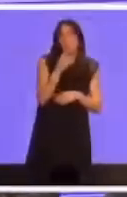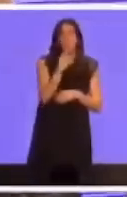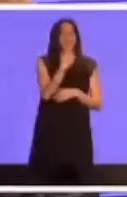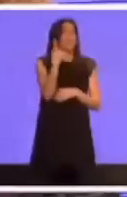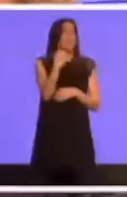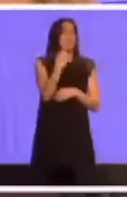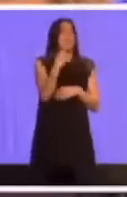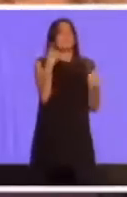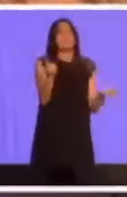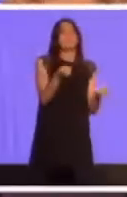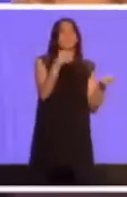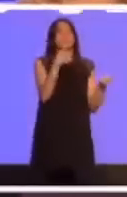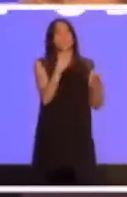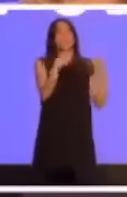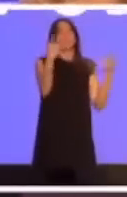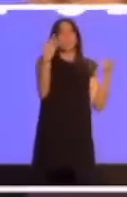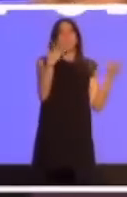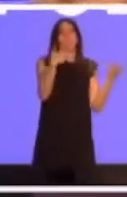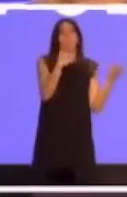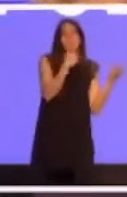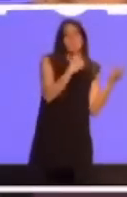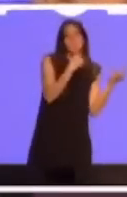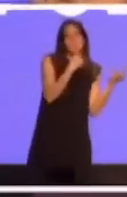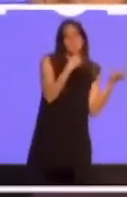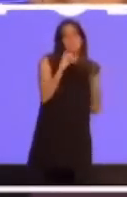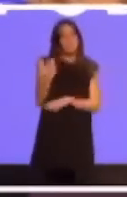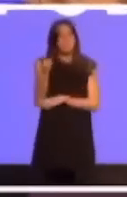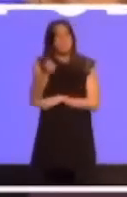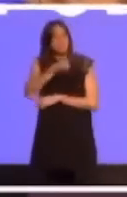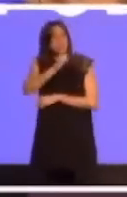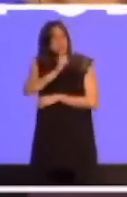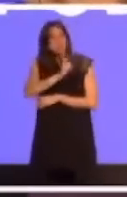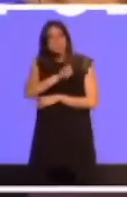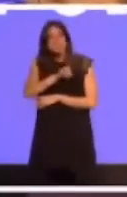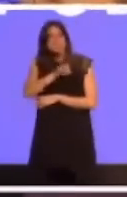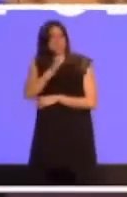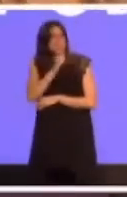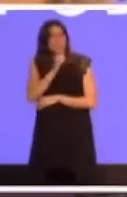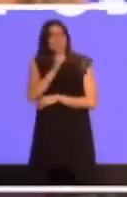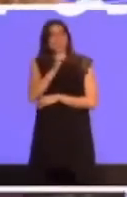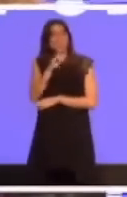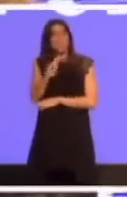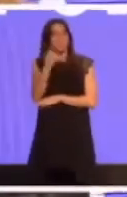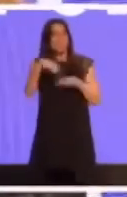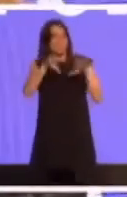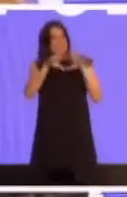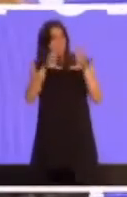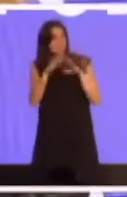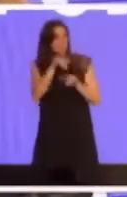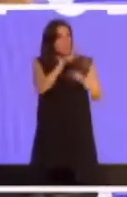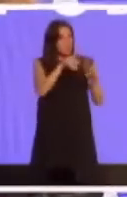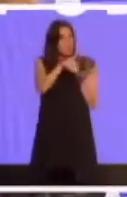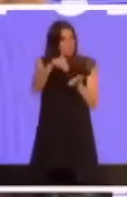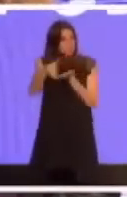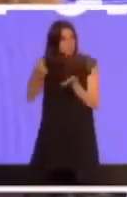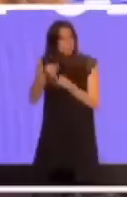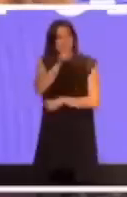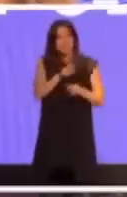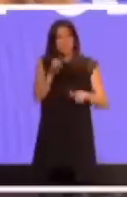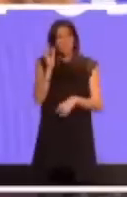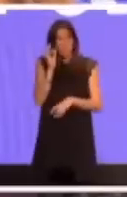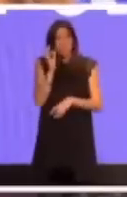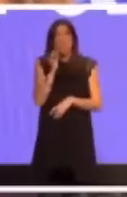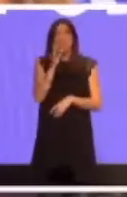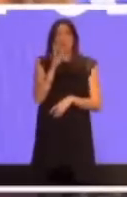decir pero muy difícil de conseguir que el feminismo y por tanto millones de mujeres estén siendo en este momento